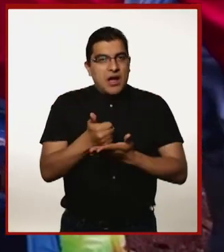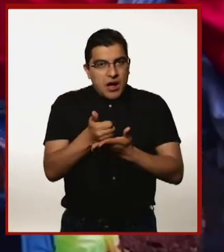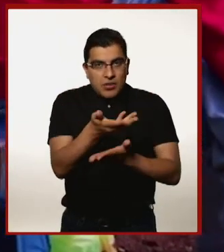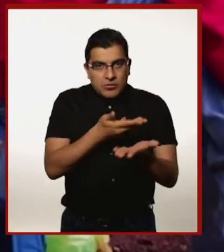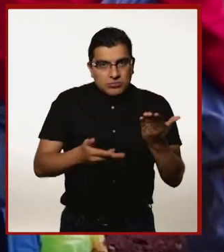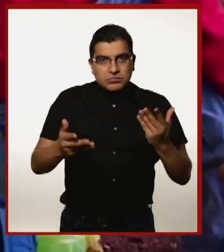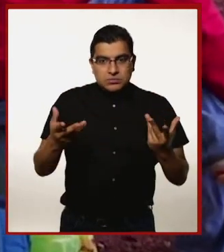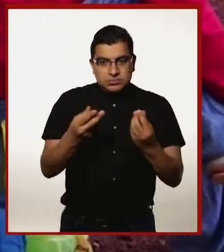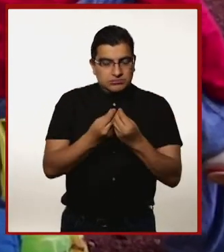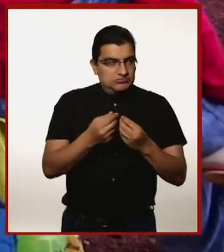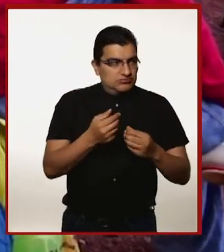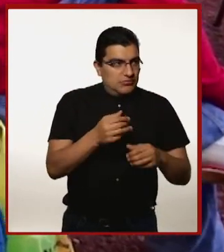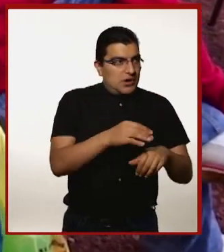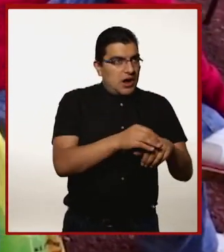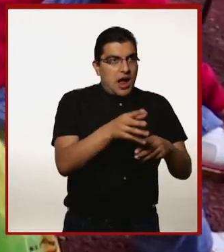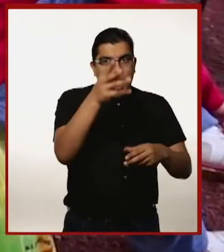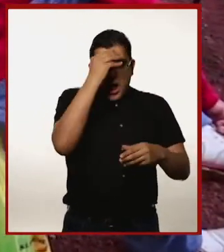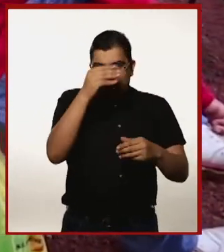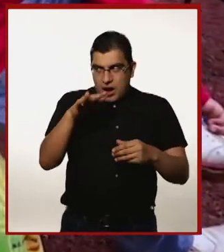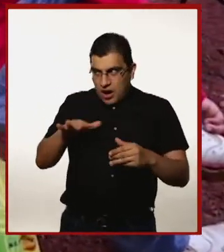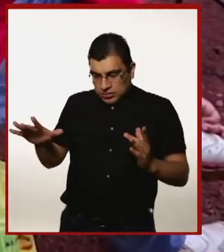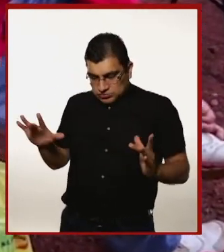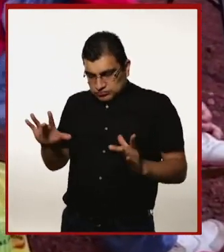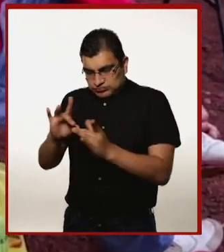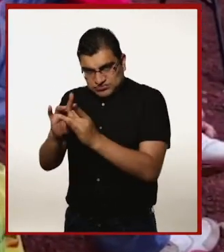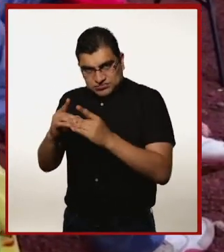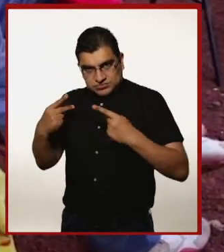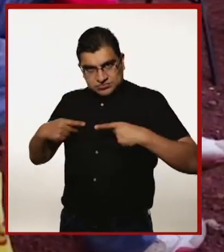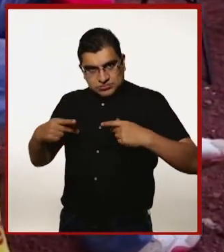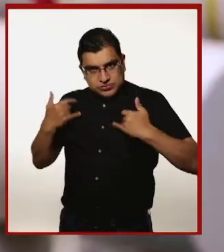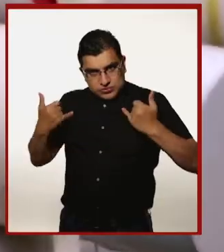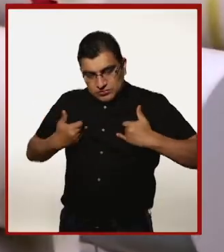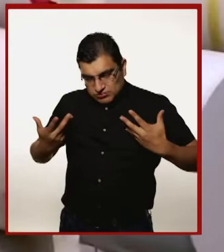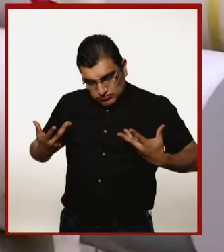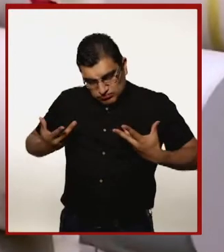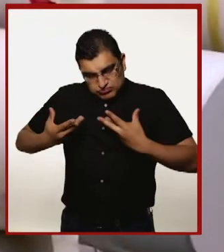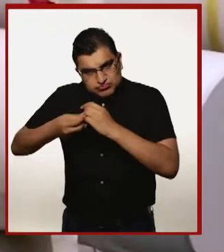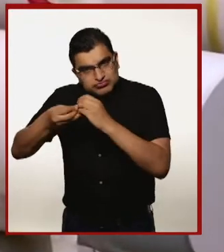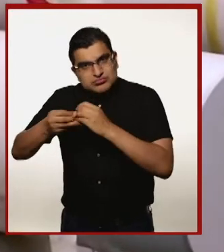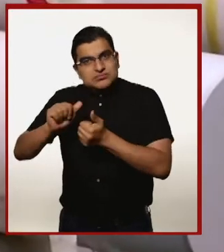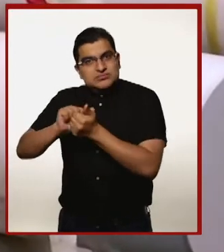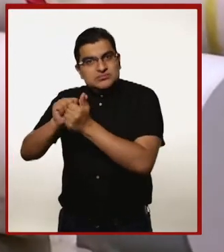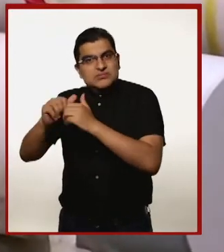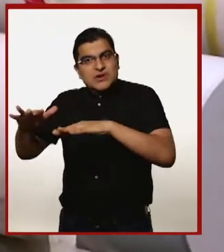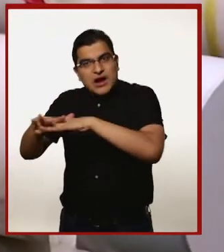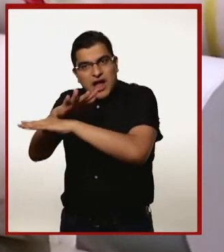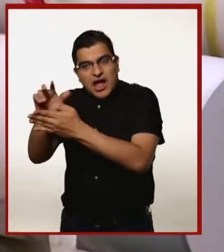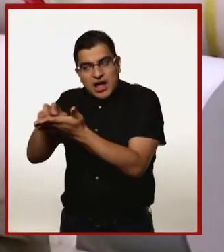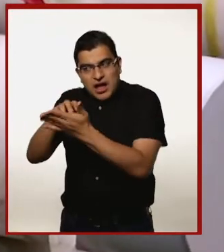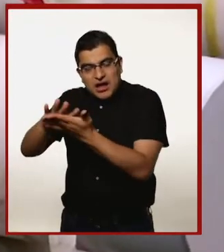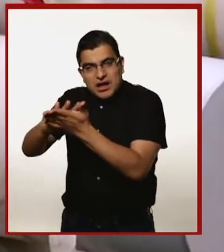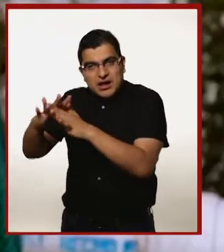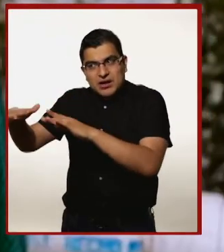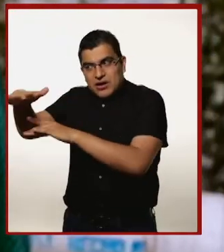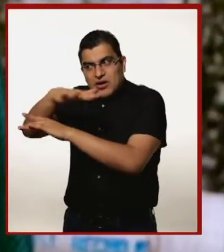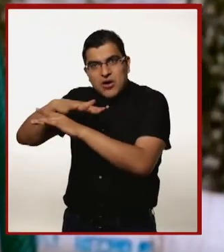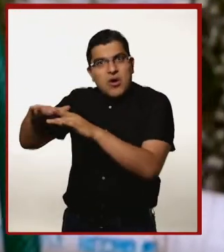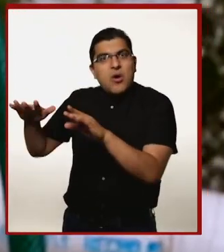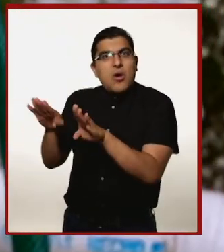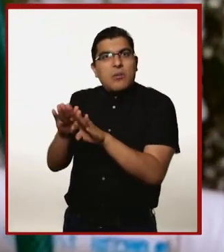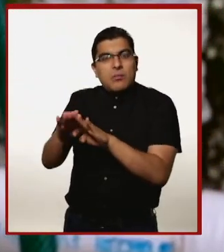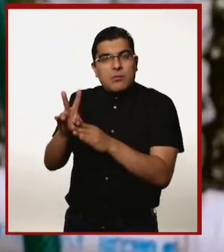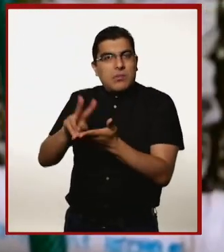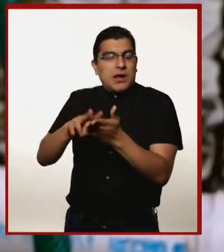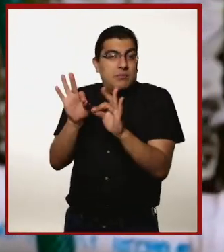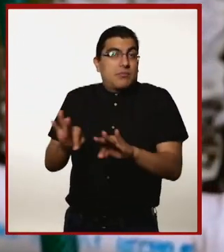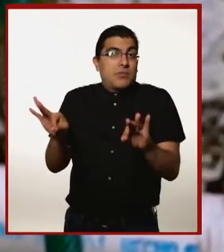pues desarrollar un ejercicio ciudadano desde la juventud para pues poder transformar también ese espacio.